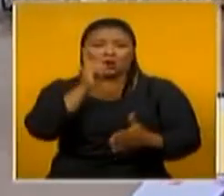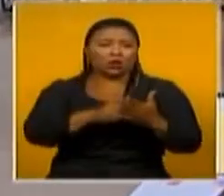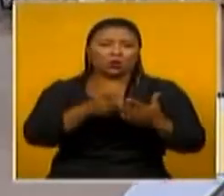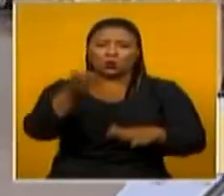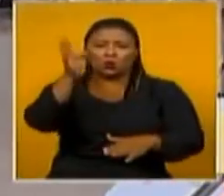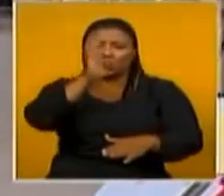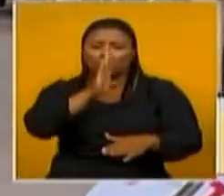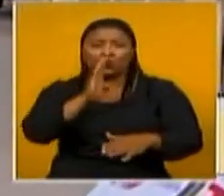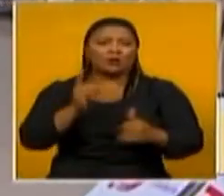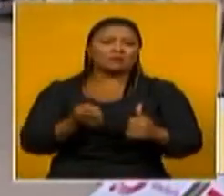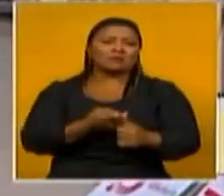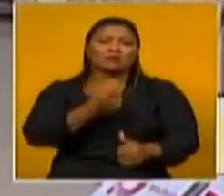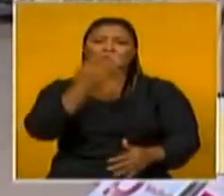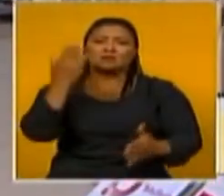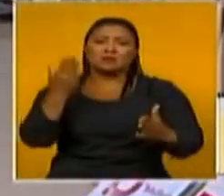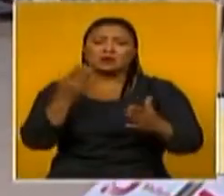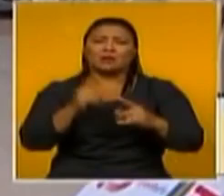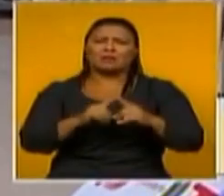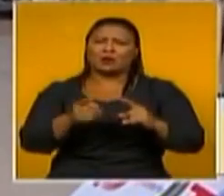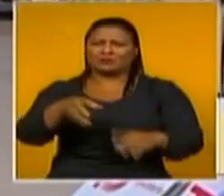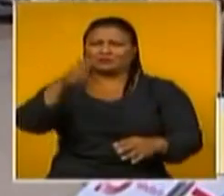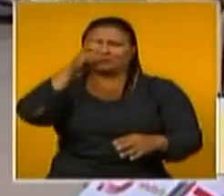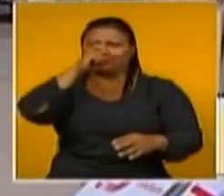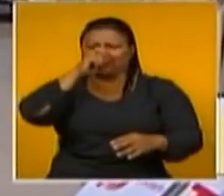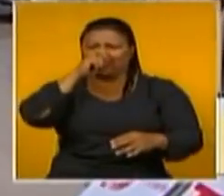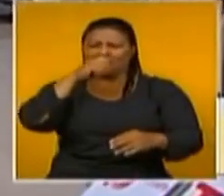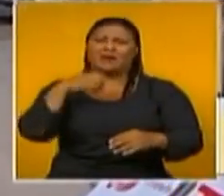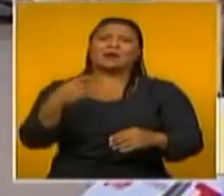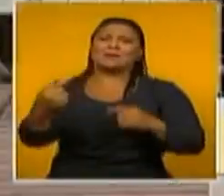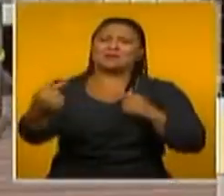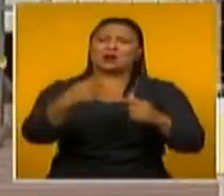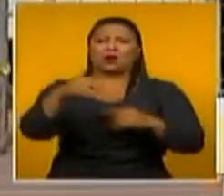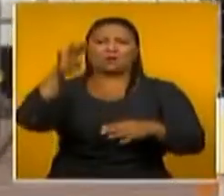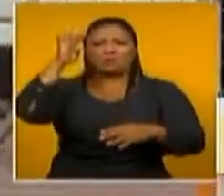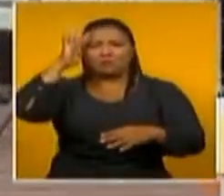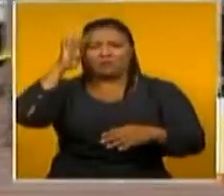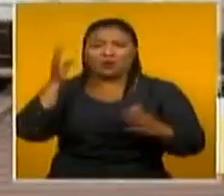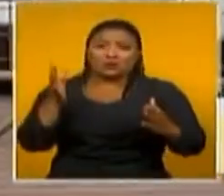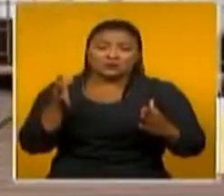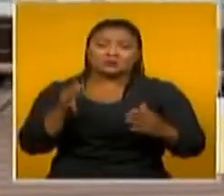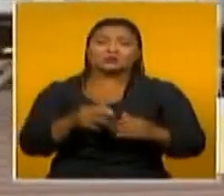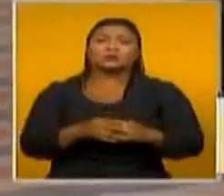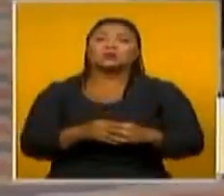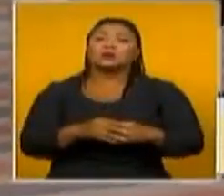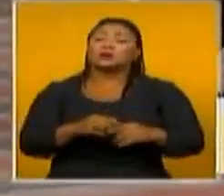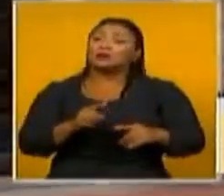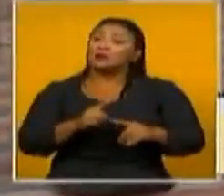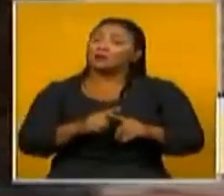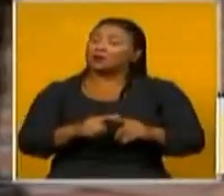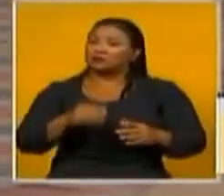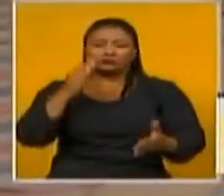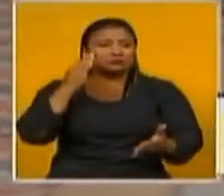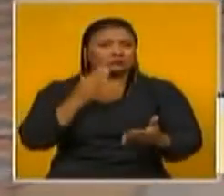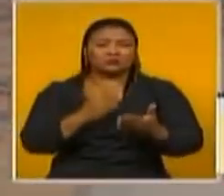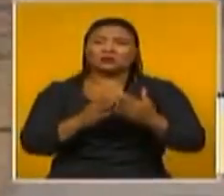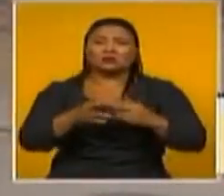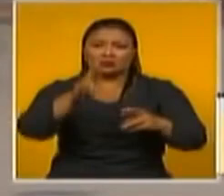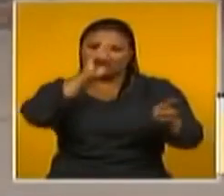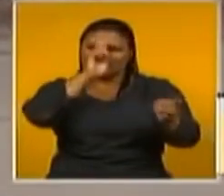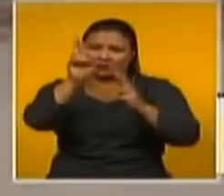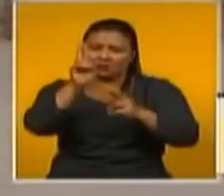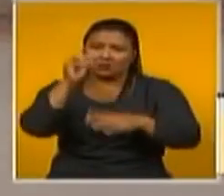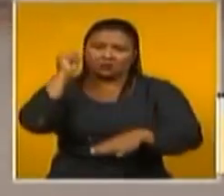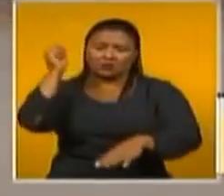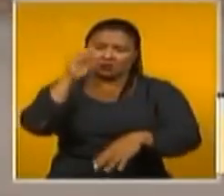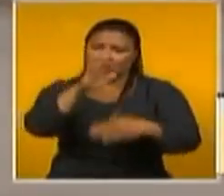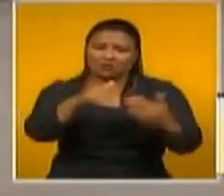puso agresiva así con la policía, pero podamos neutralizar, respetando todos los